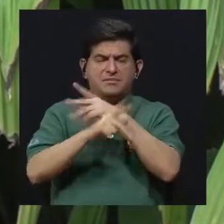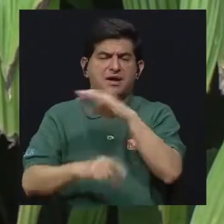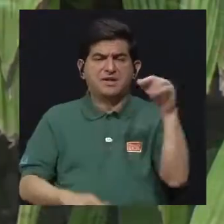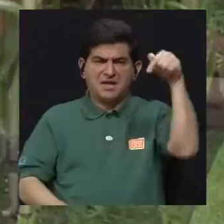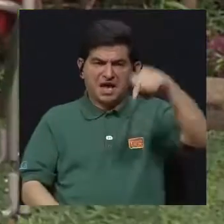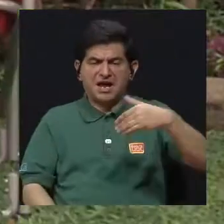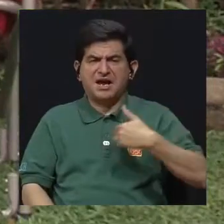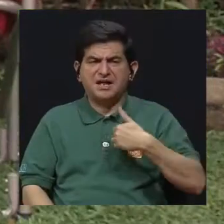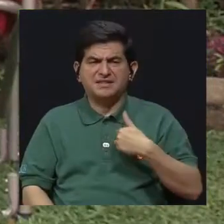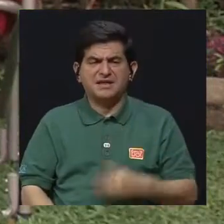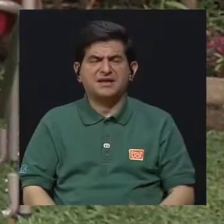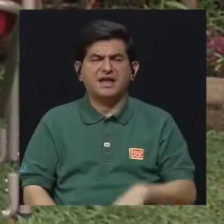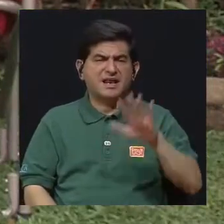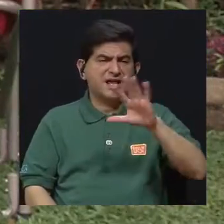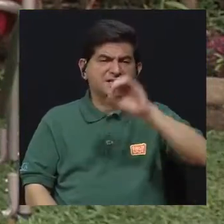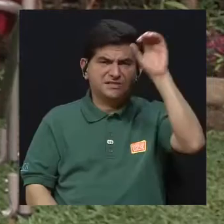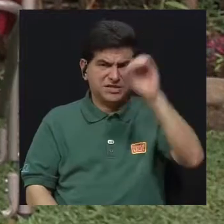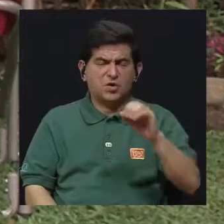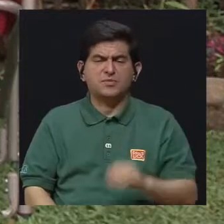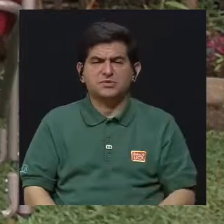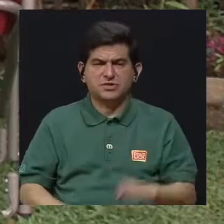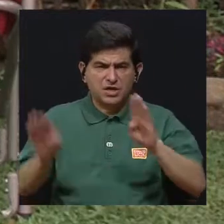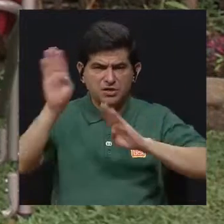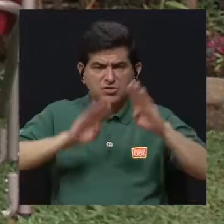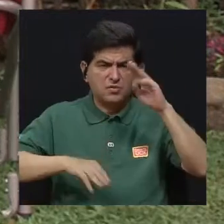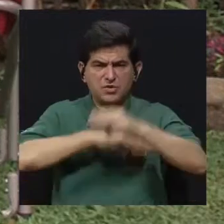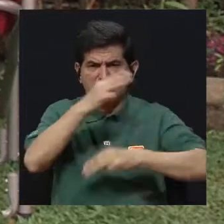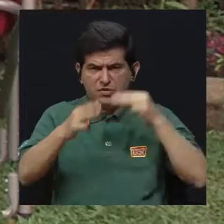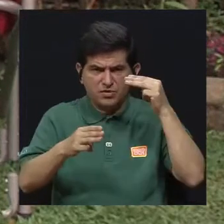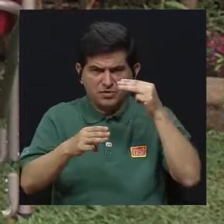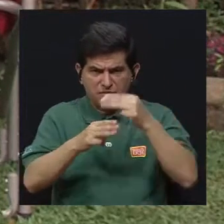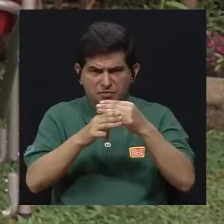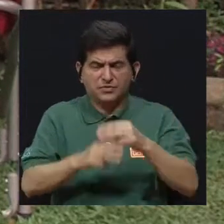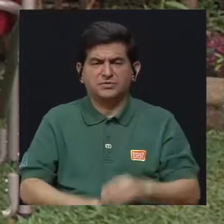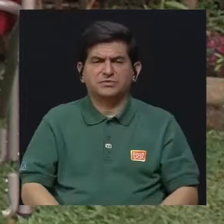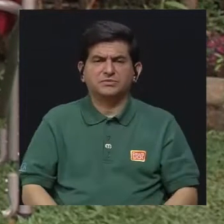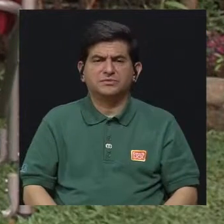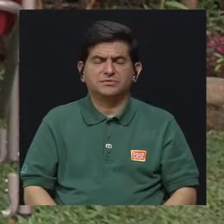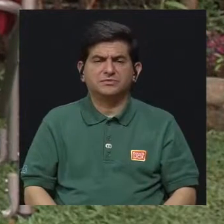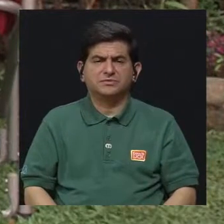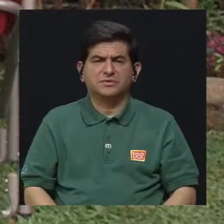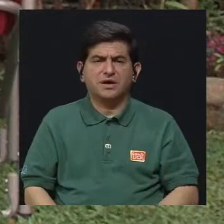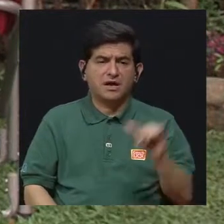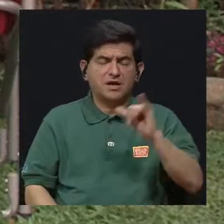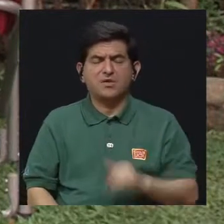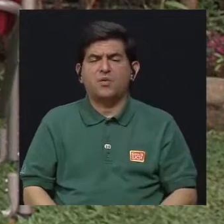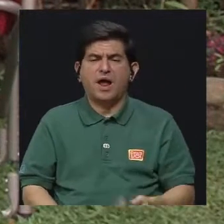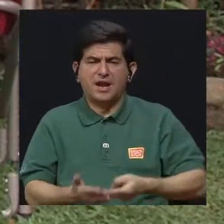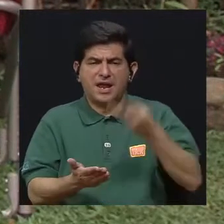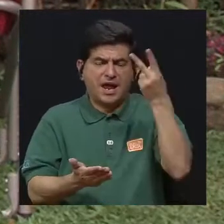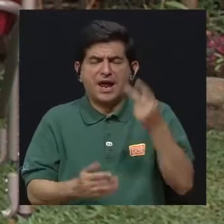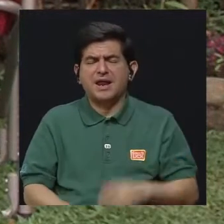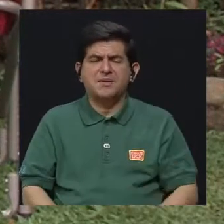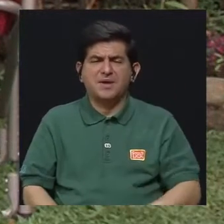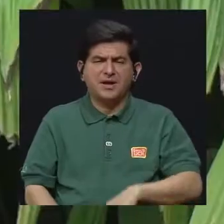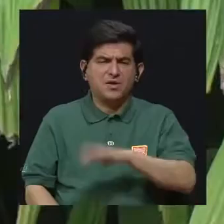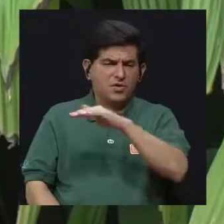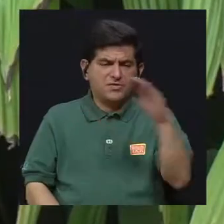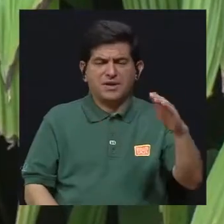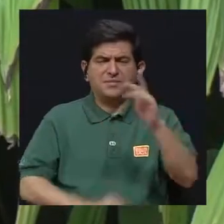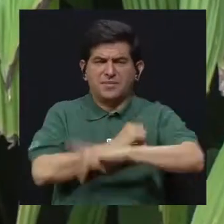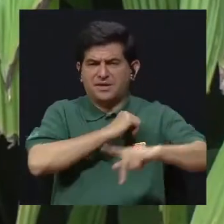y porque aquí se encuentra cerca del 5% de la biodiversidad mundial, así como también por la riqueza marina con la que cuenta el